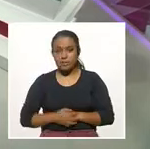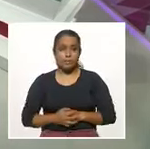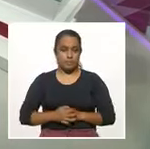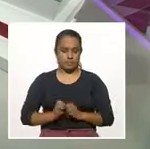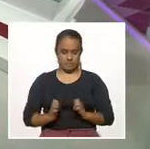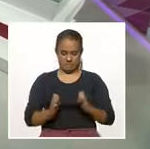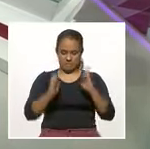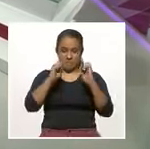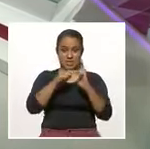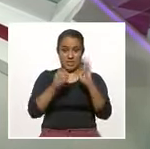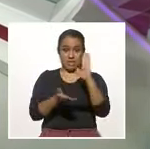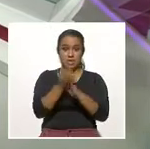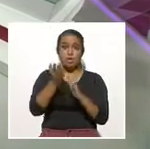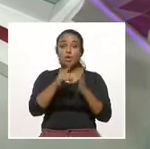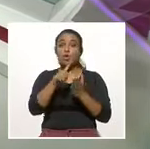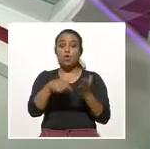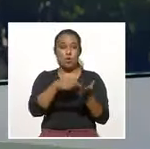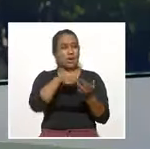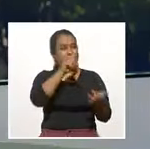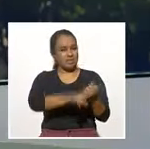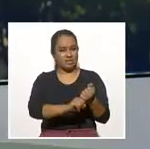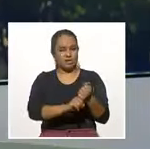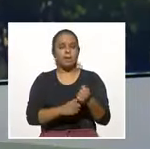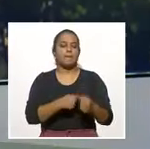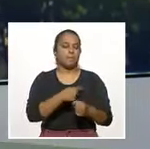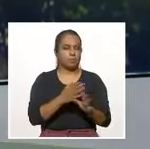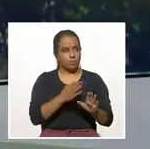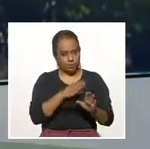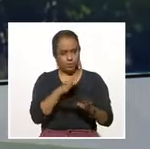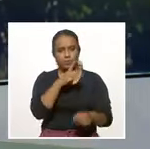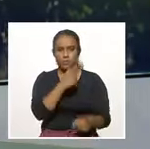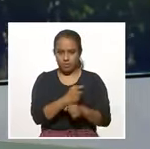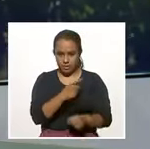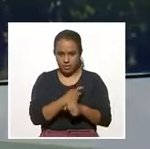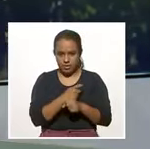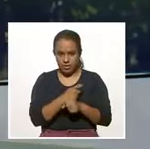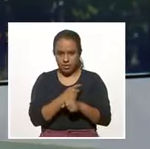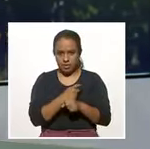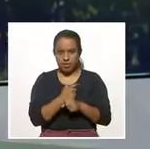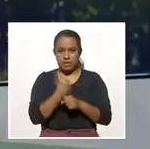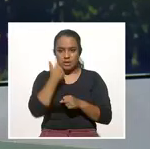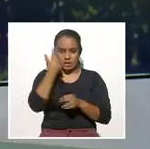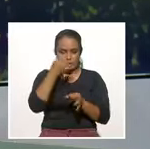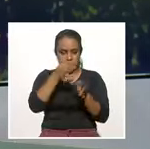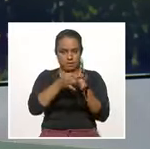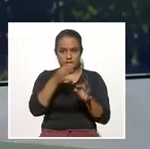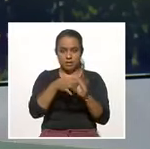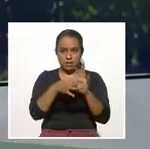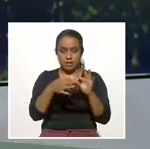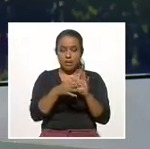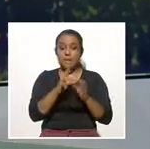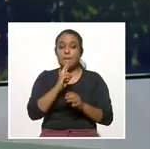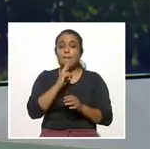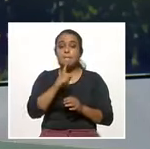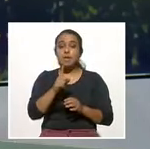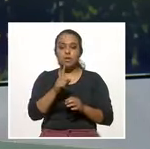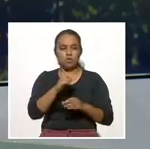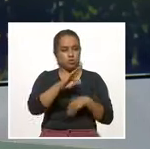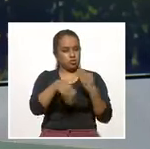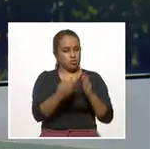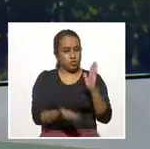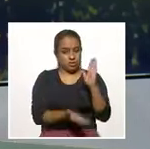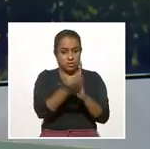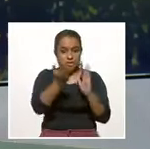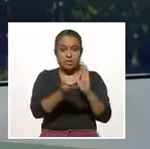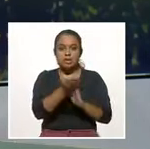estructuralmente hablando, sí. Los lugares dentro de una, bueno, primero, me gustaría precisar que idealmente todas las edificaciones